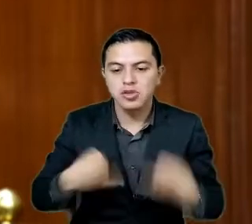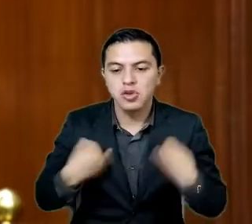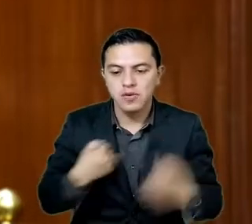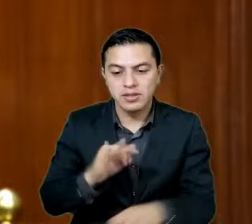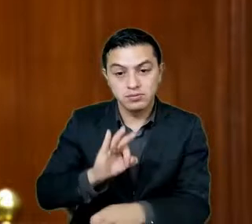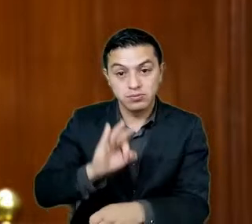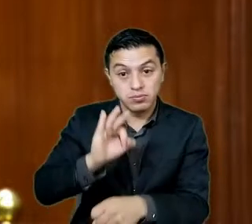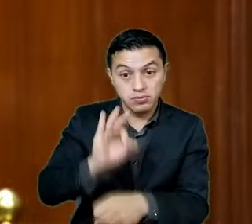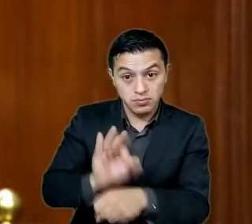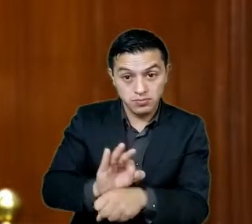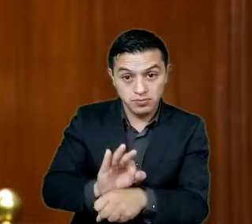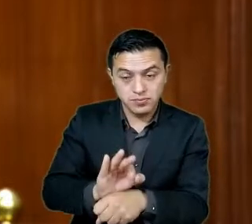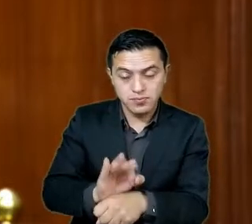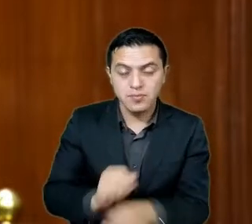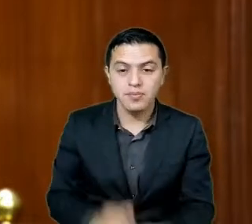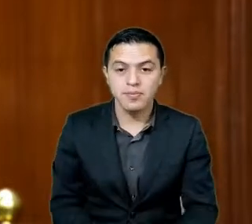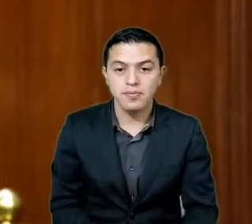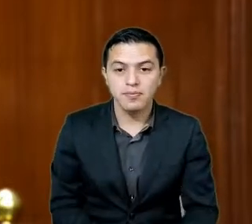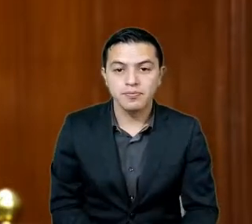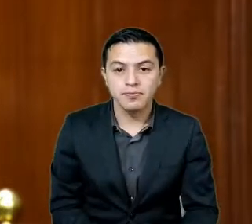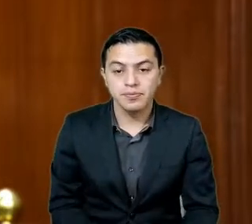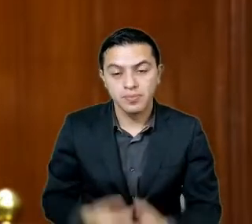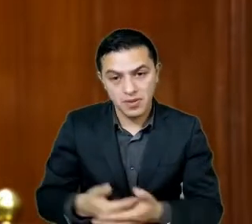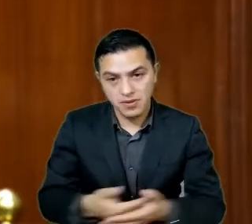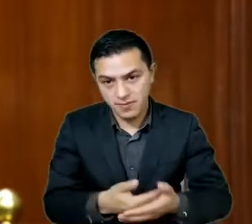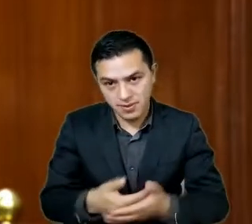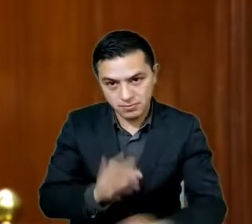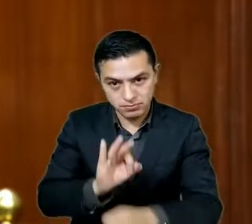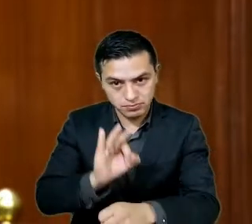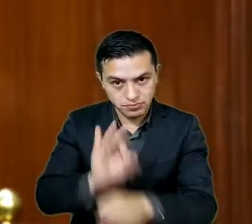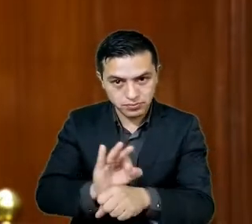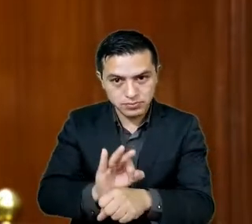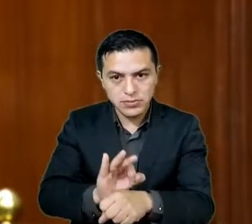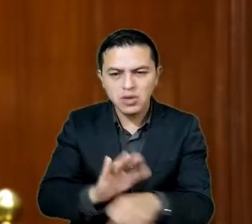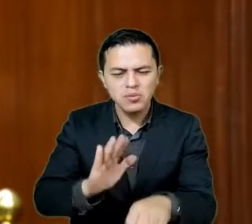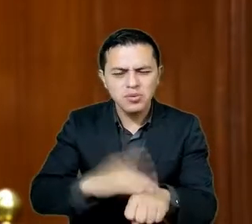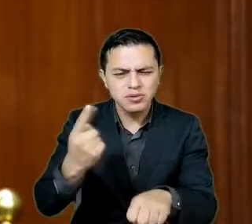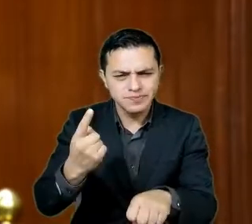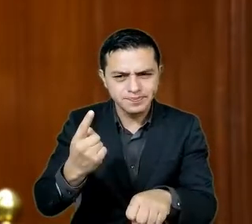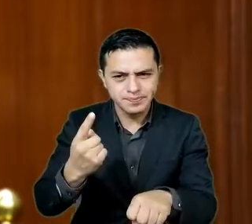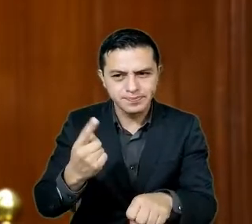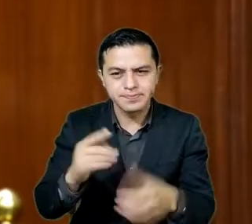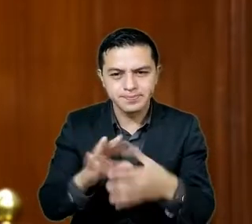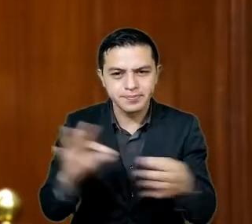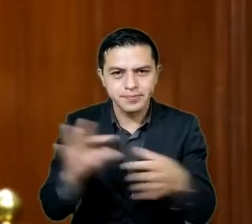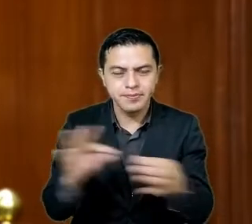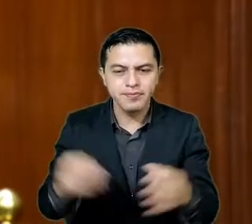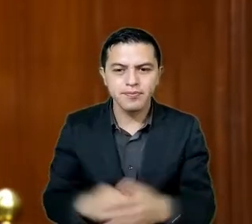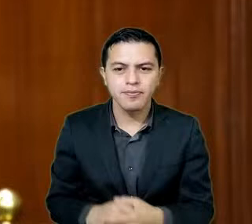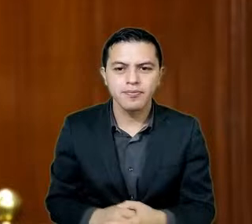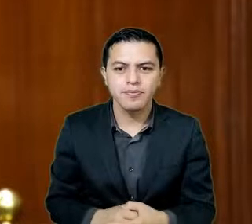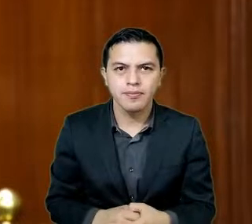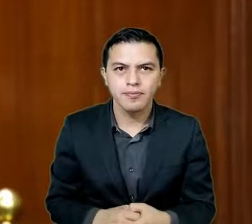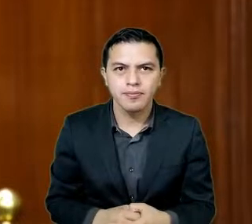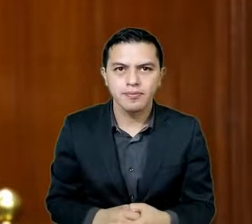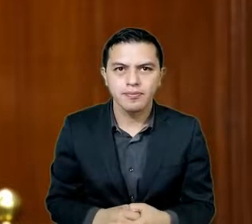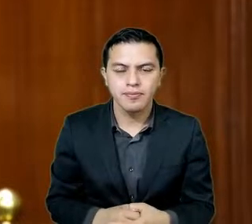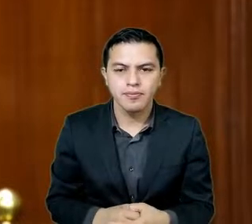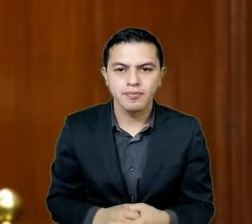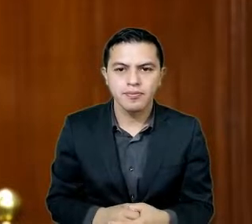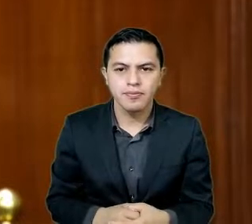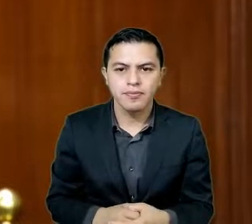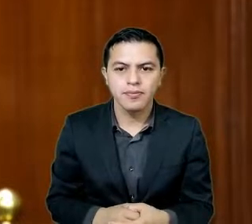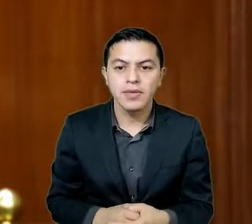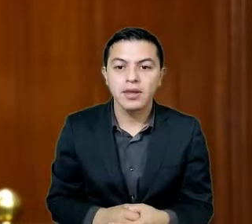Primera Infancia, de conformidad con la siguiente exposición de motivos. La legislatura, para su organización y funcionamiento,